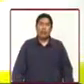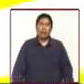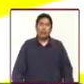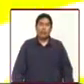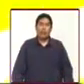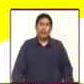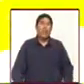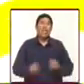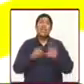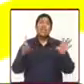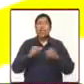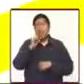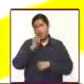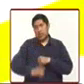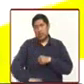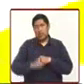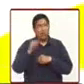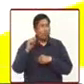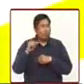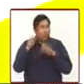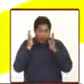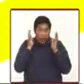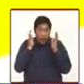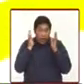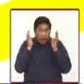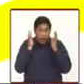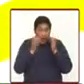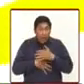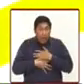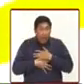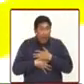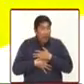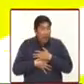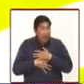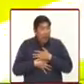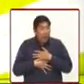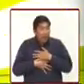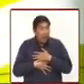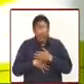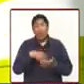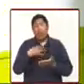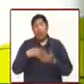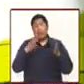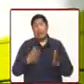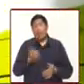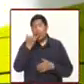Nadie, ninguno, no están heridos, solamente estaban impactados, asustados los niños, pero